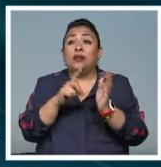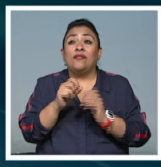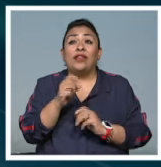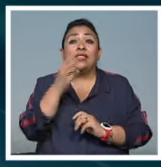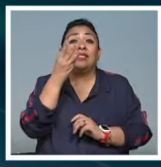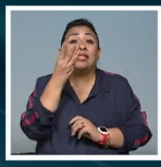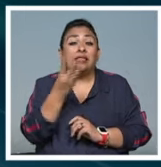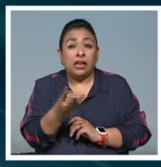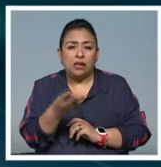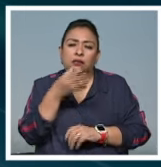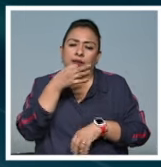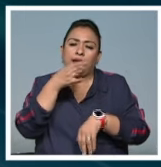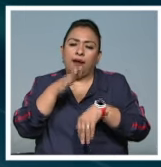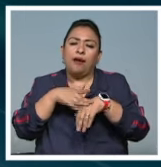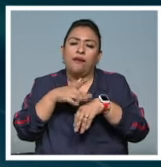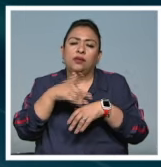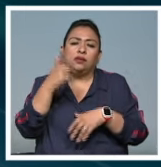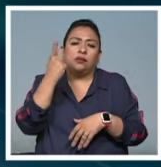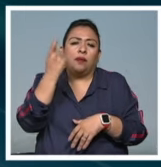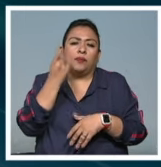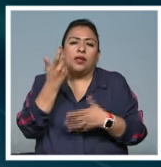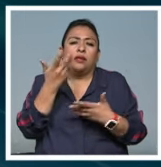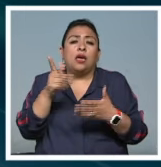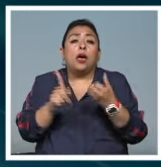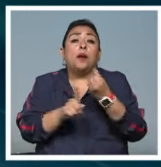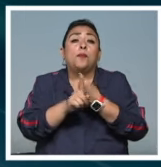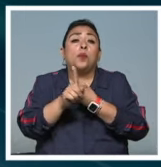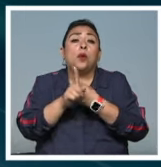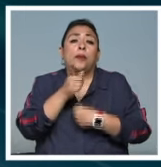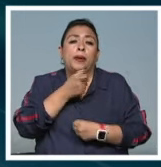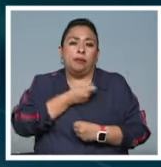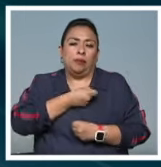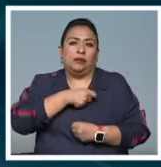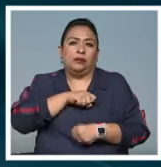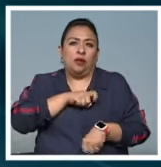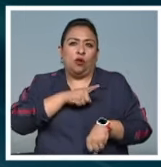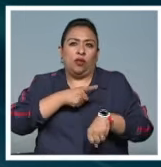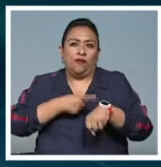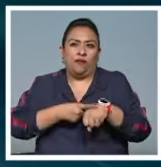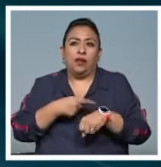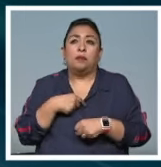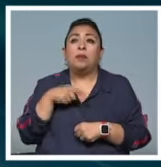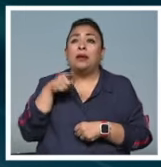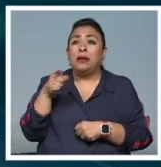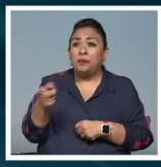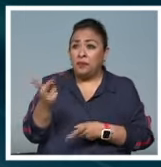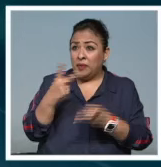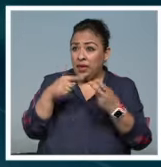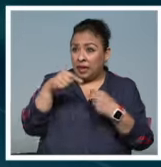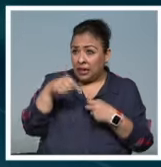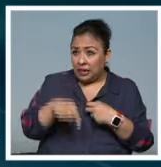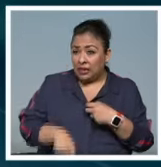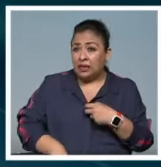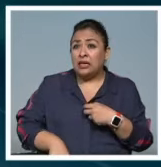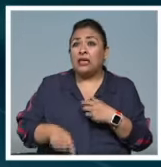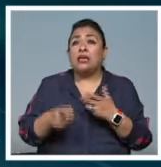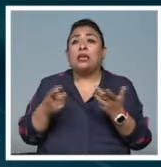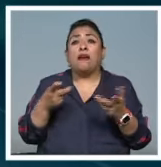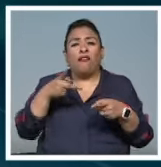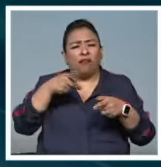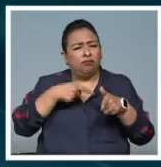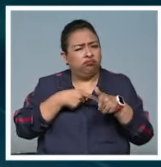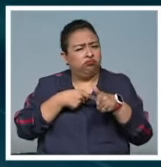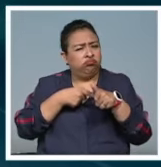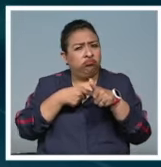2023, cuando anunció su retiro debido a problemas de salud. Más allá de que ella estuviera aquí de manera ininterrumpida,